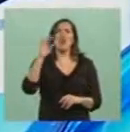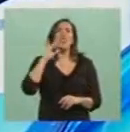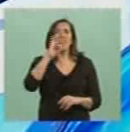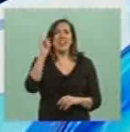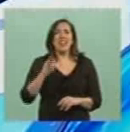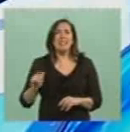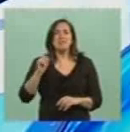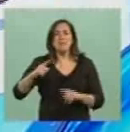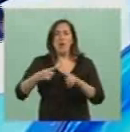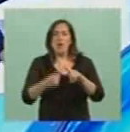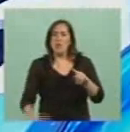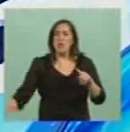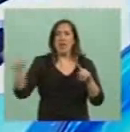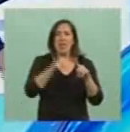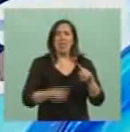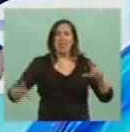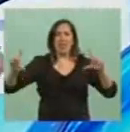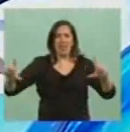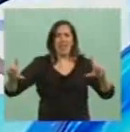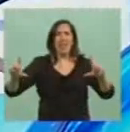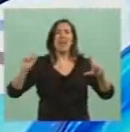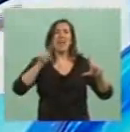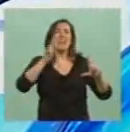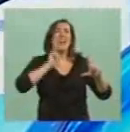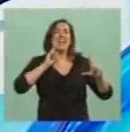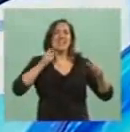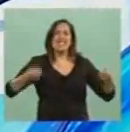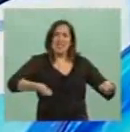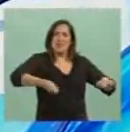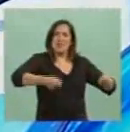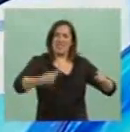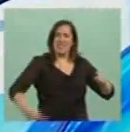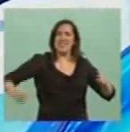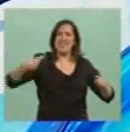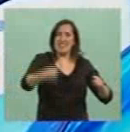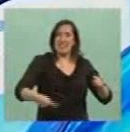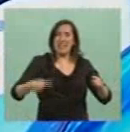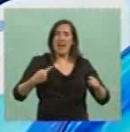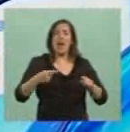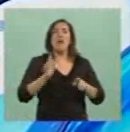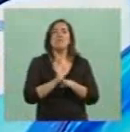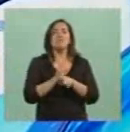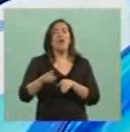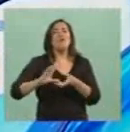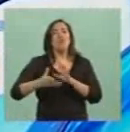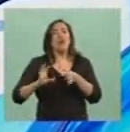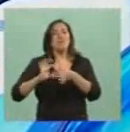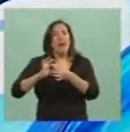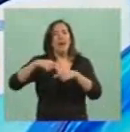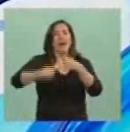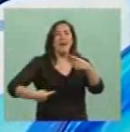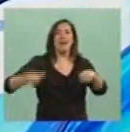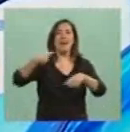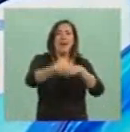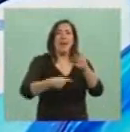del carro del lechero, junto con el tarro, asoma la tuerca industrial, porque necesitamos, como